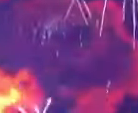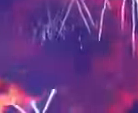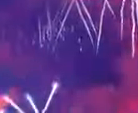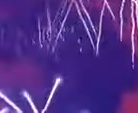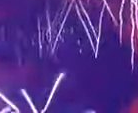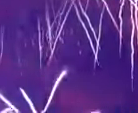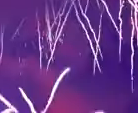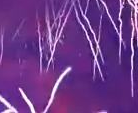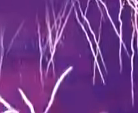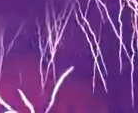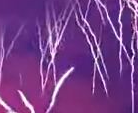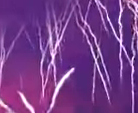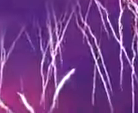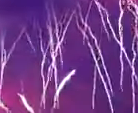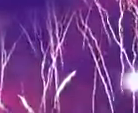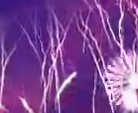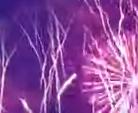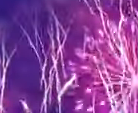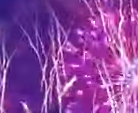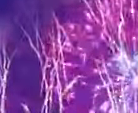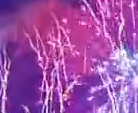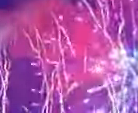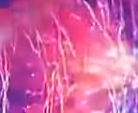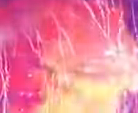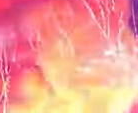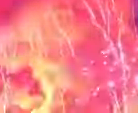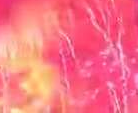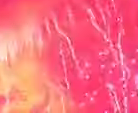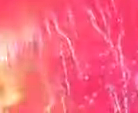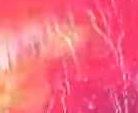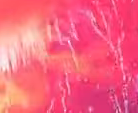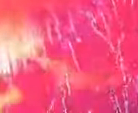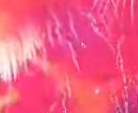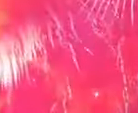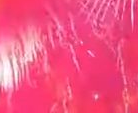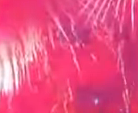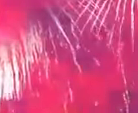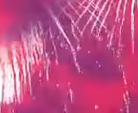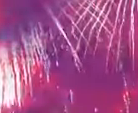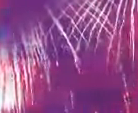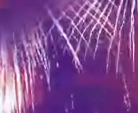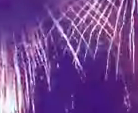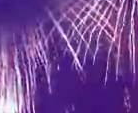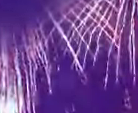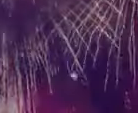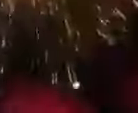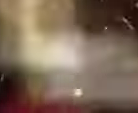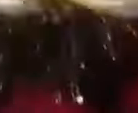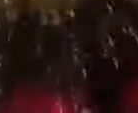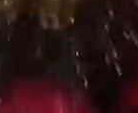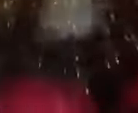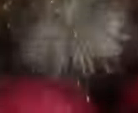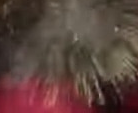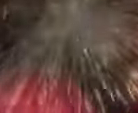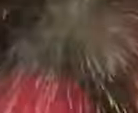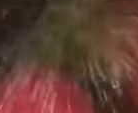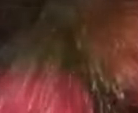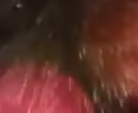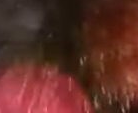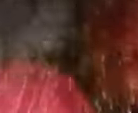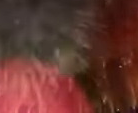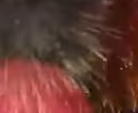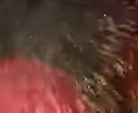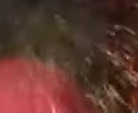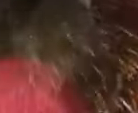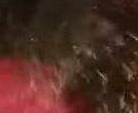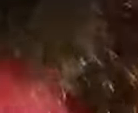que Dios le dice, camina en fe, camina con pasión, atrévete. Y en las alabanzas,